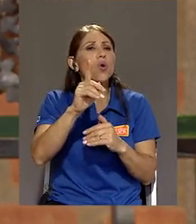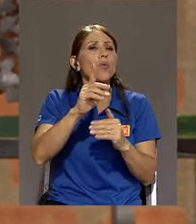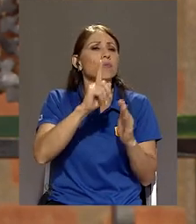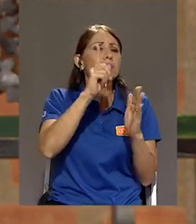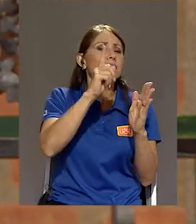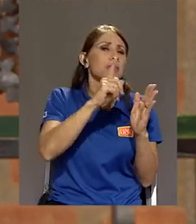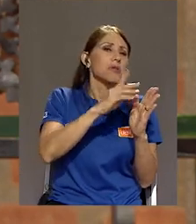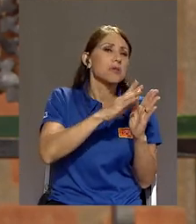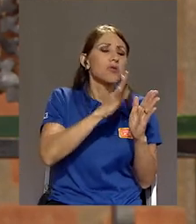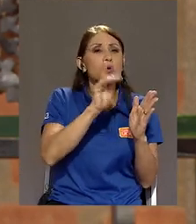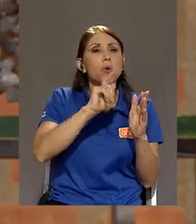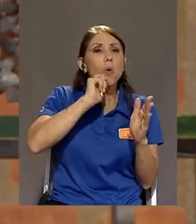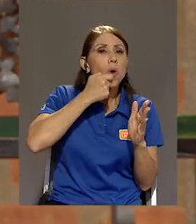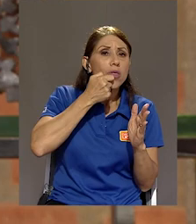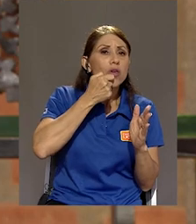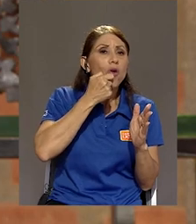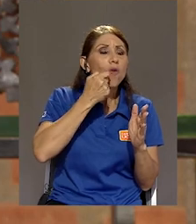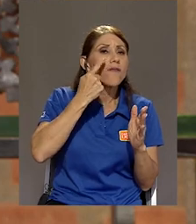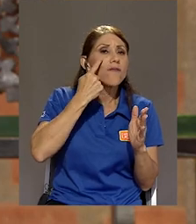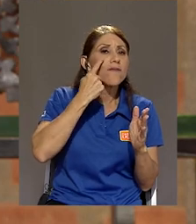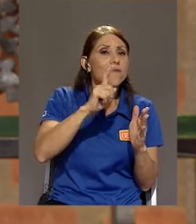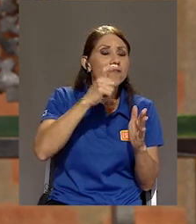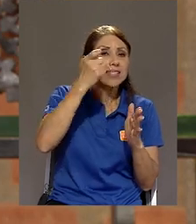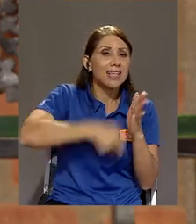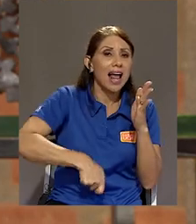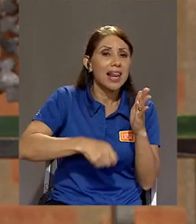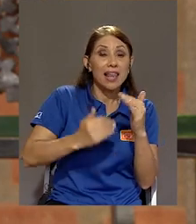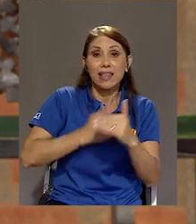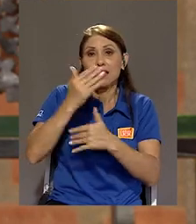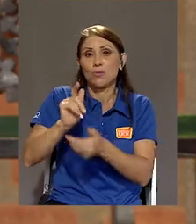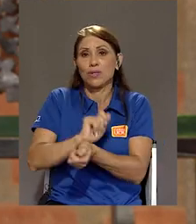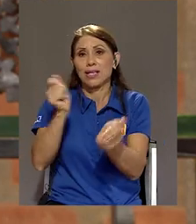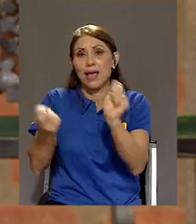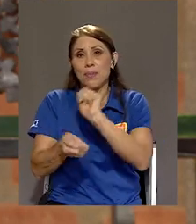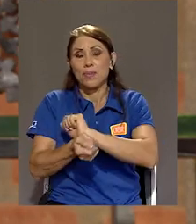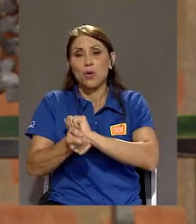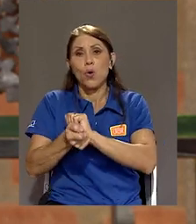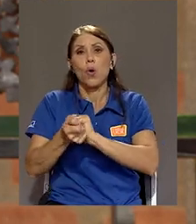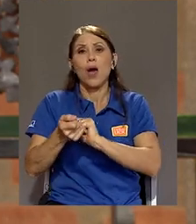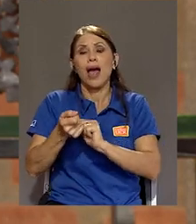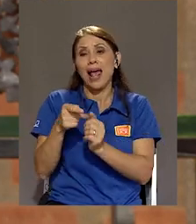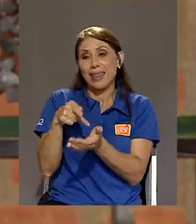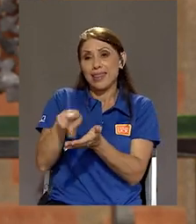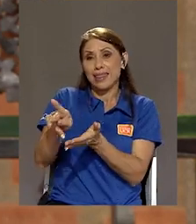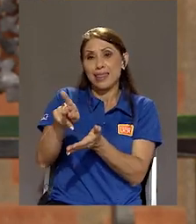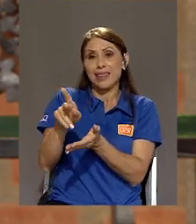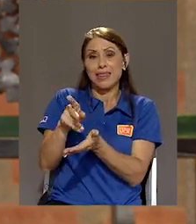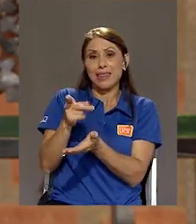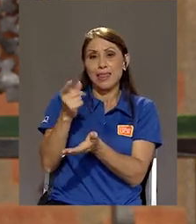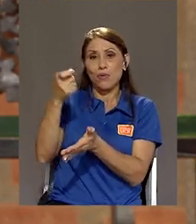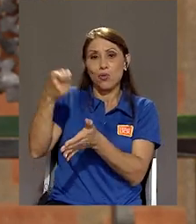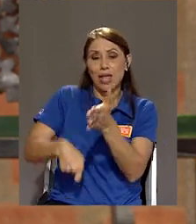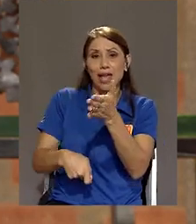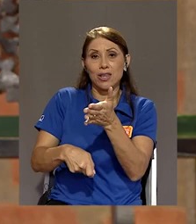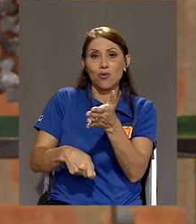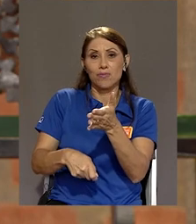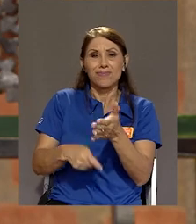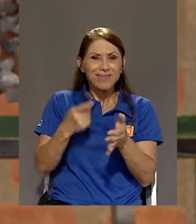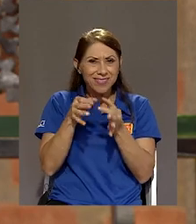Código Fiscal, después se pasó al Código Tributario, con el logan aquel de los años 70, tributar es progresar.